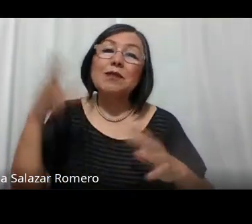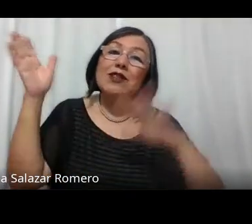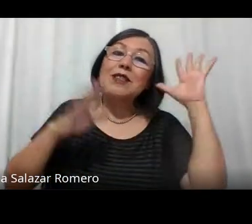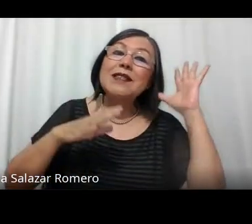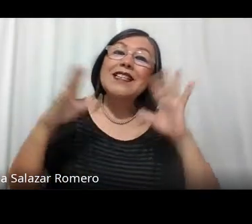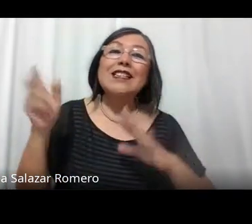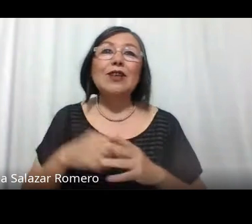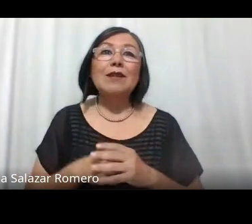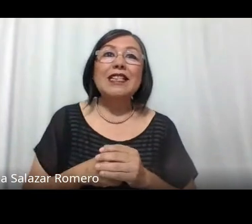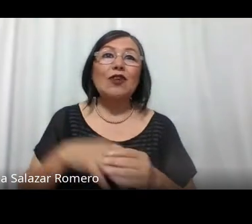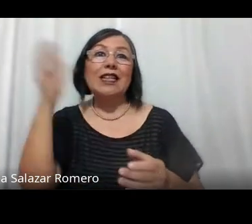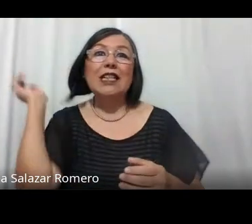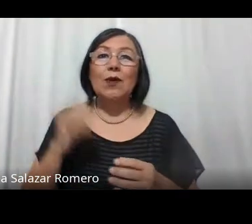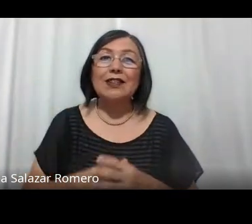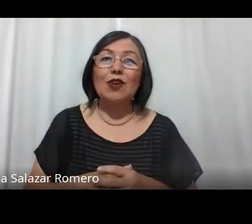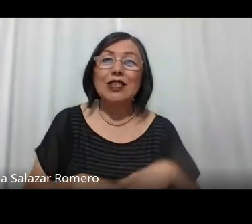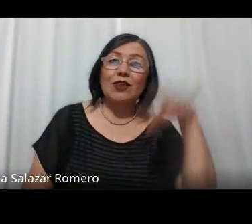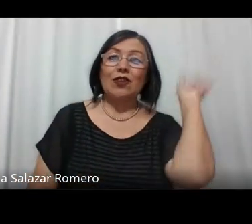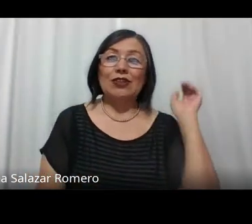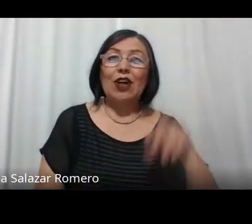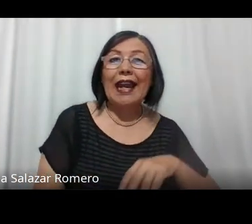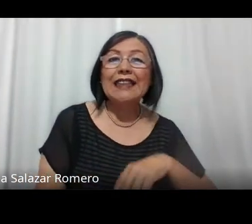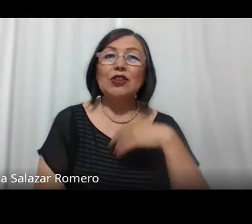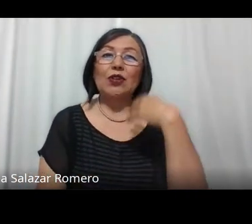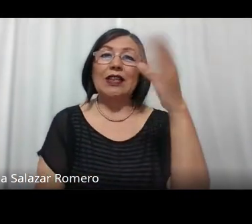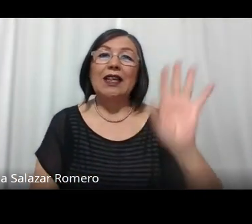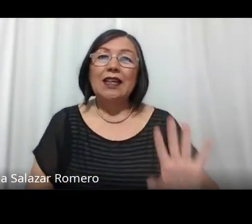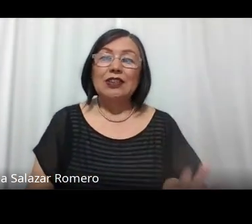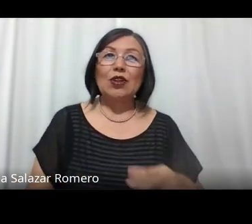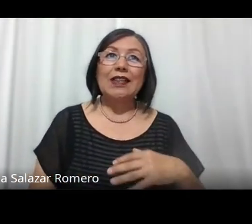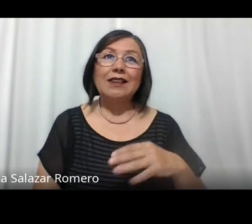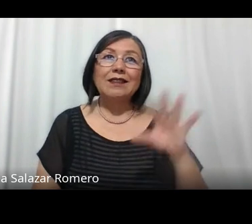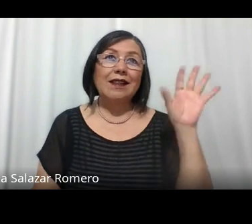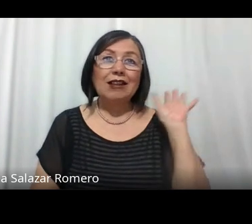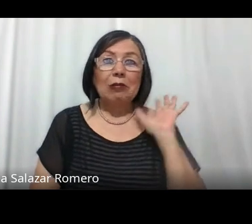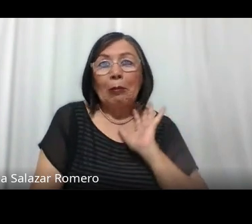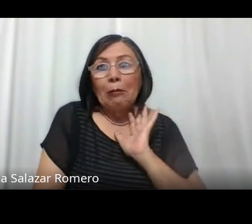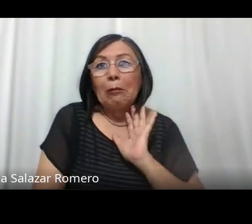Muchas personas piensan que solamente son gesticulaciones o son gestos o que son